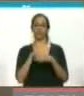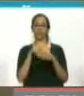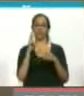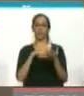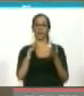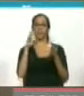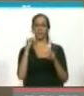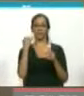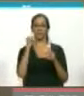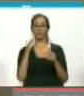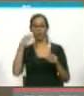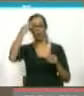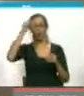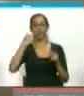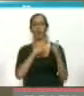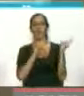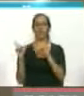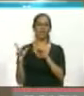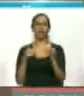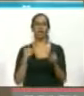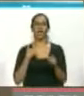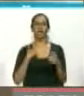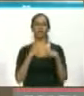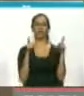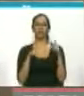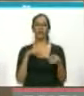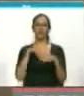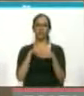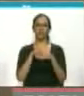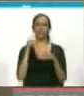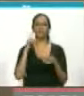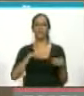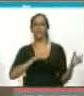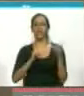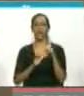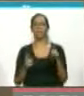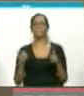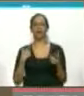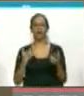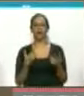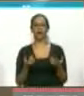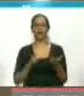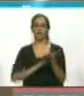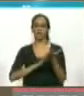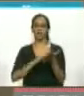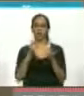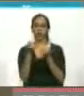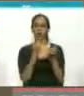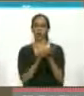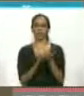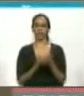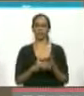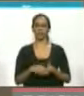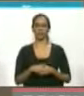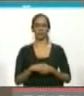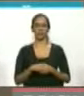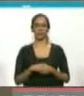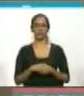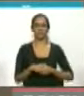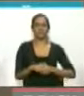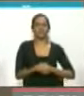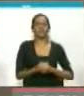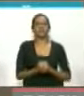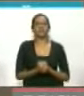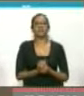se ataca al pueblo siempre estará listo para cualquier escenario electoral pero también estará listo para accionar de la recuperación económica otra vez